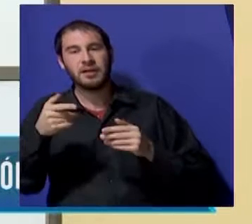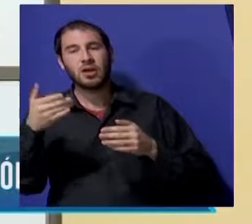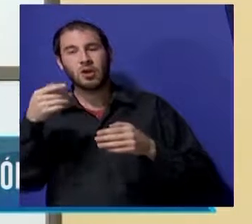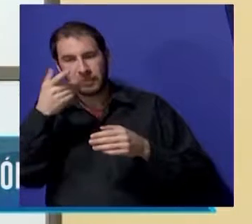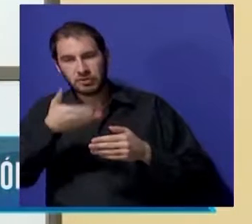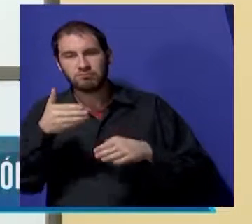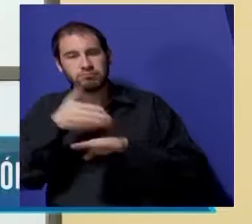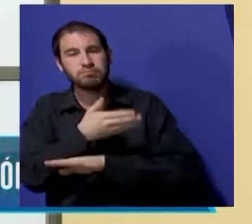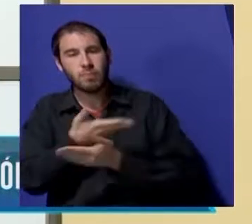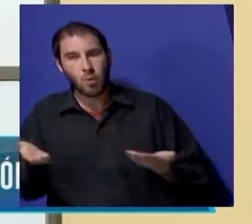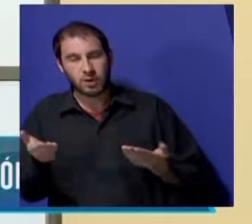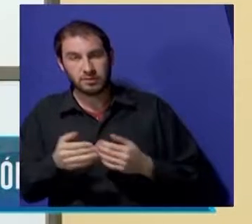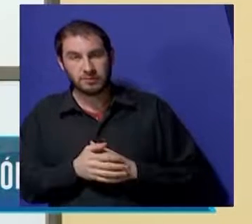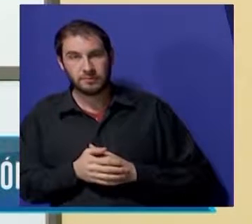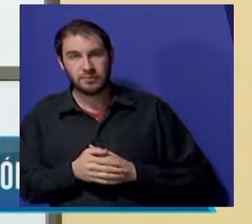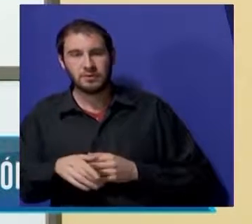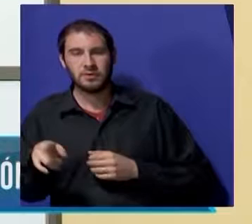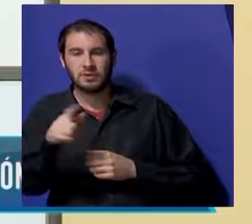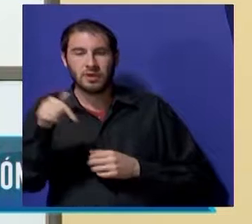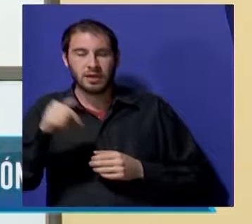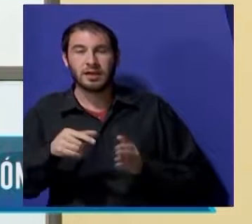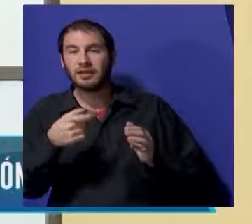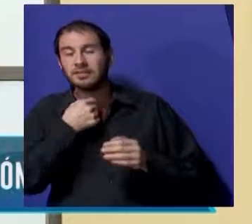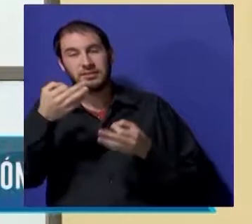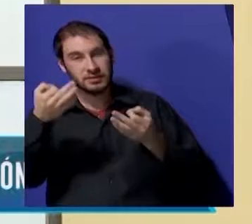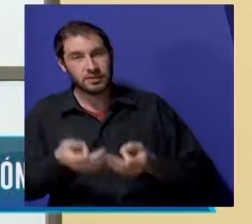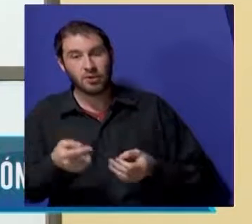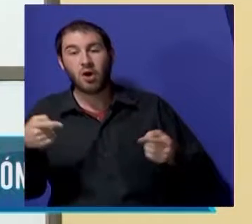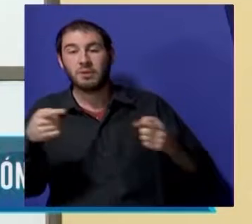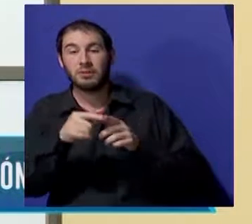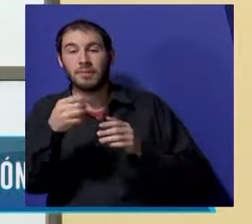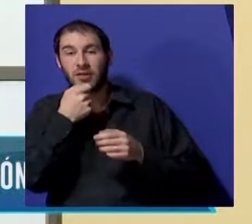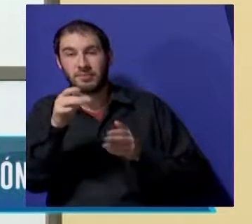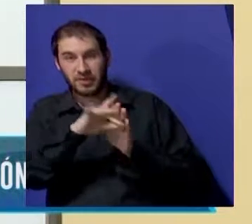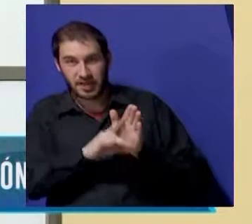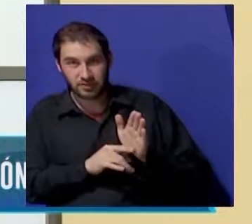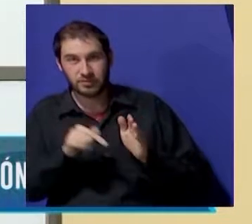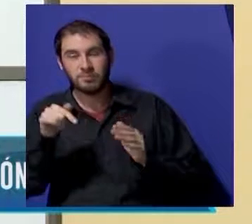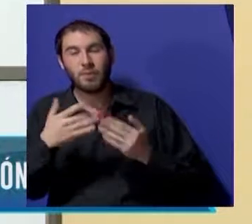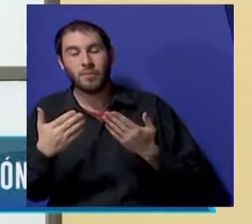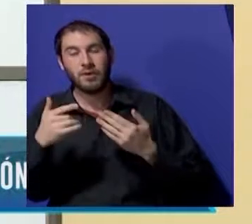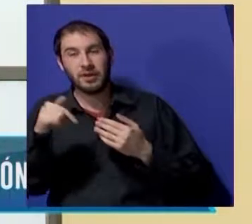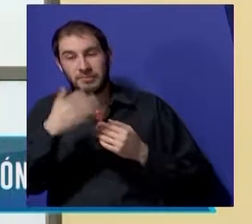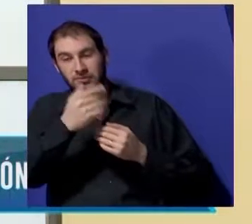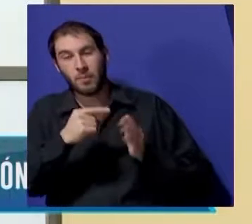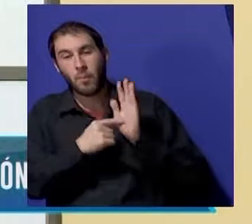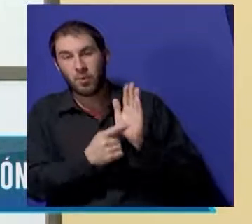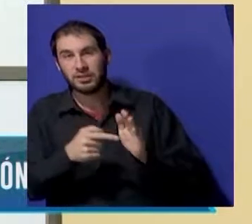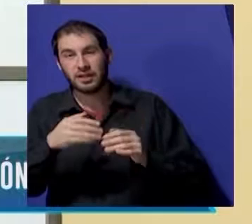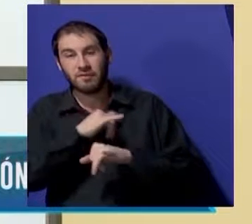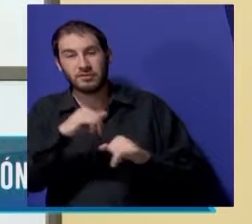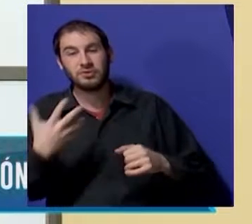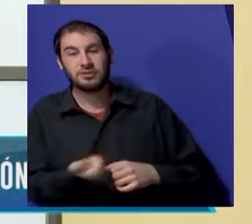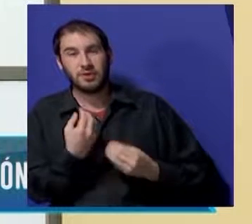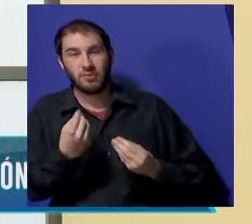público, ¿sí? Un poco eso es lo que está garantizado o ese es el fin del periodismo de datos, que vos puedas mostrarle a la gente de dónde sacaste la